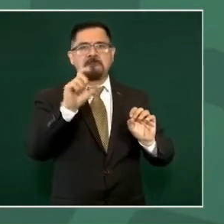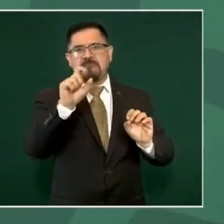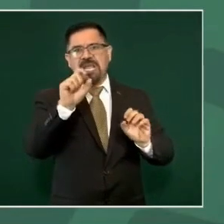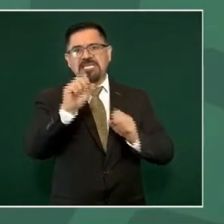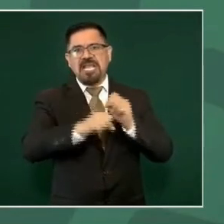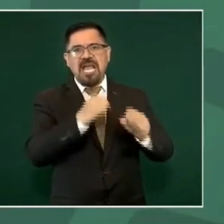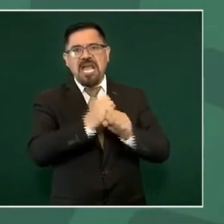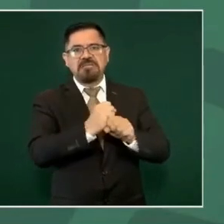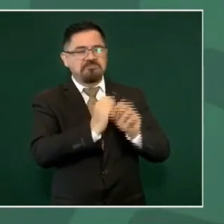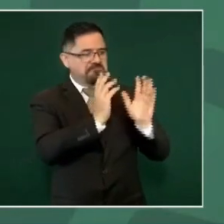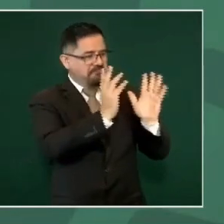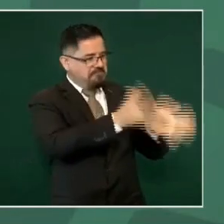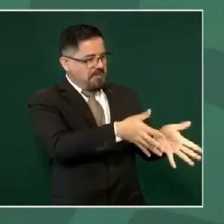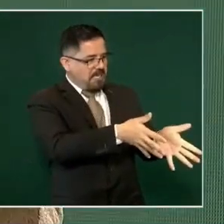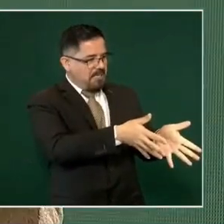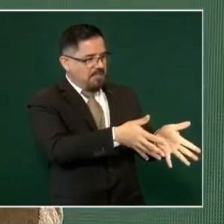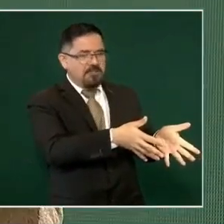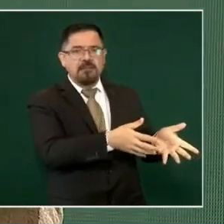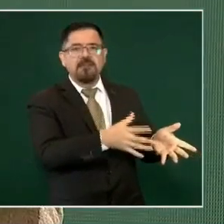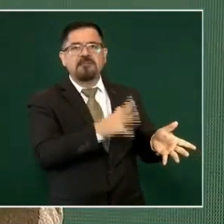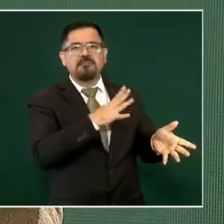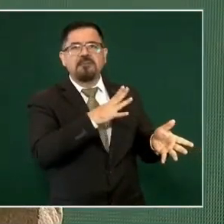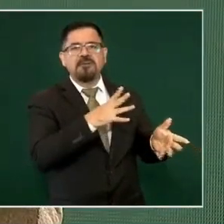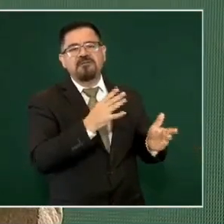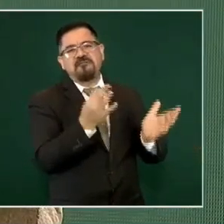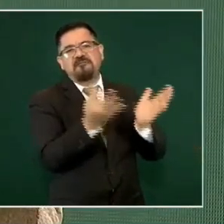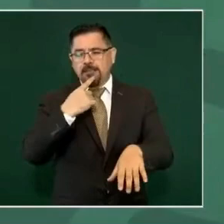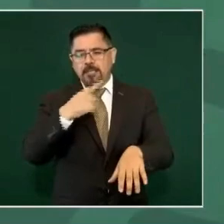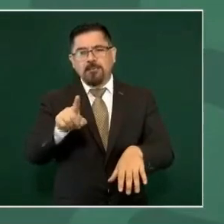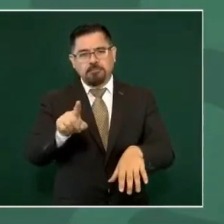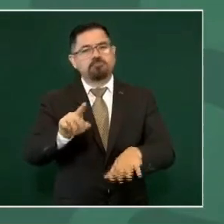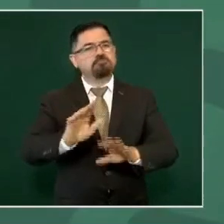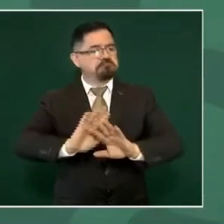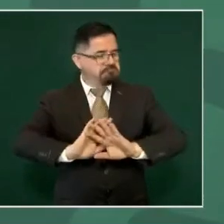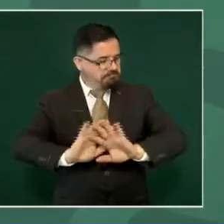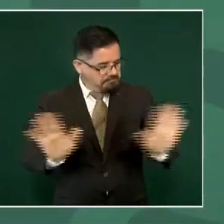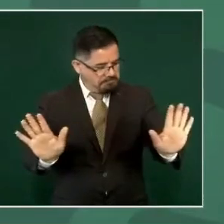No como ahora que tenemos que comprar los fertilizantes.